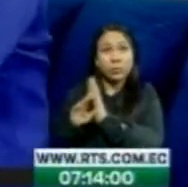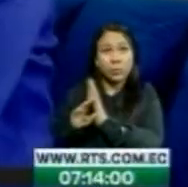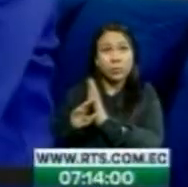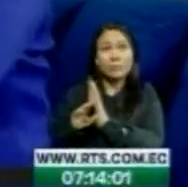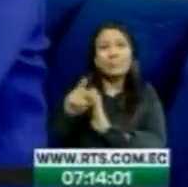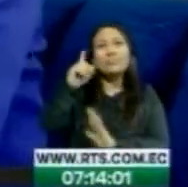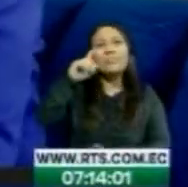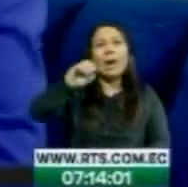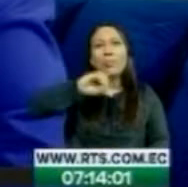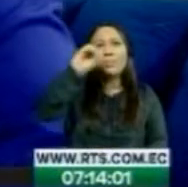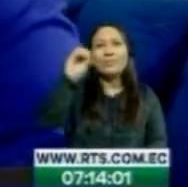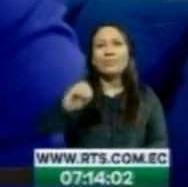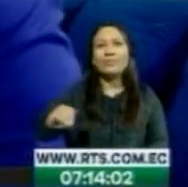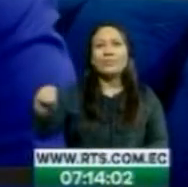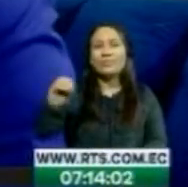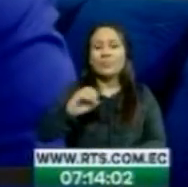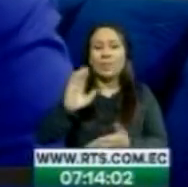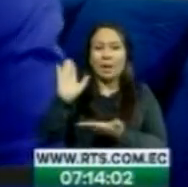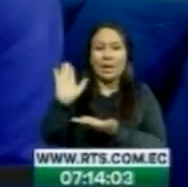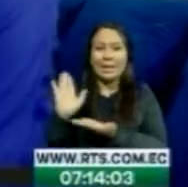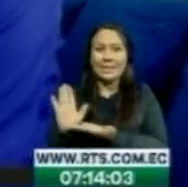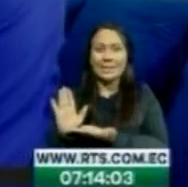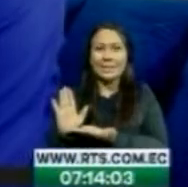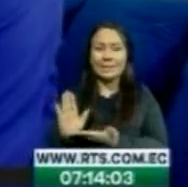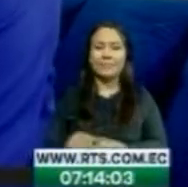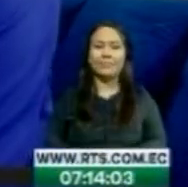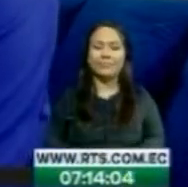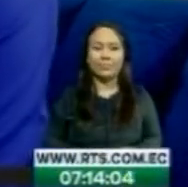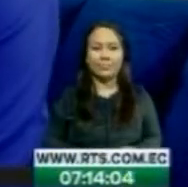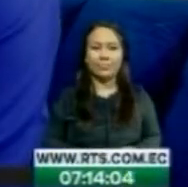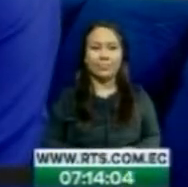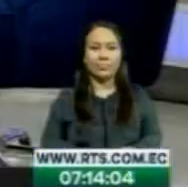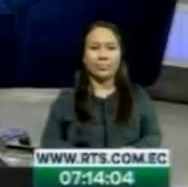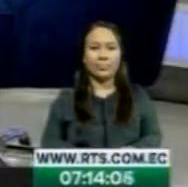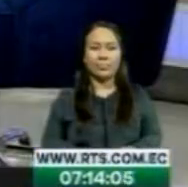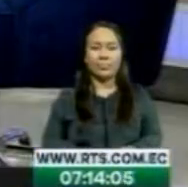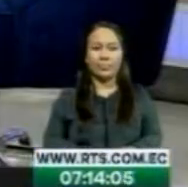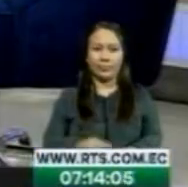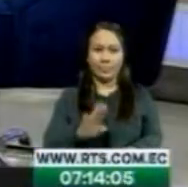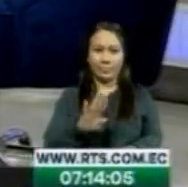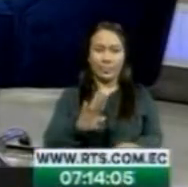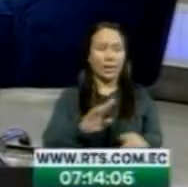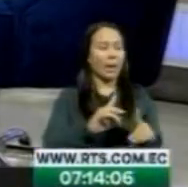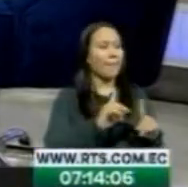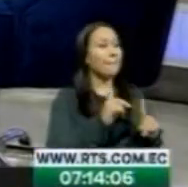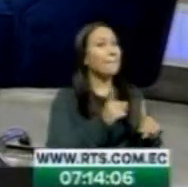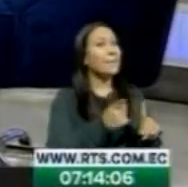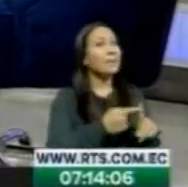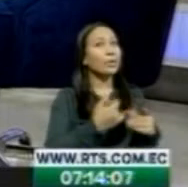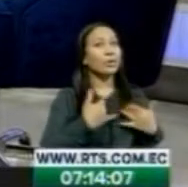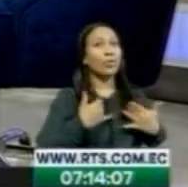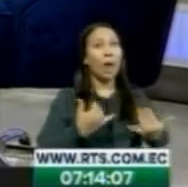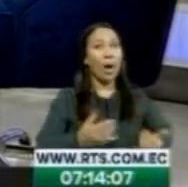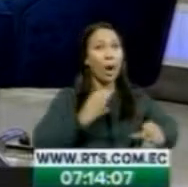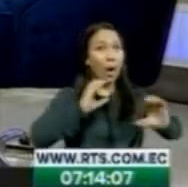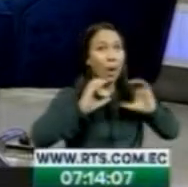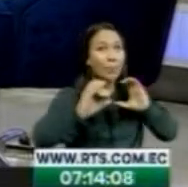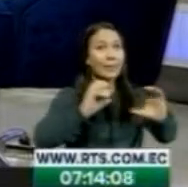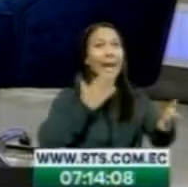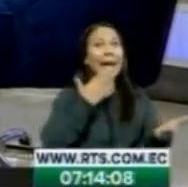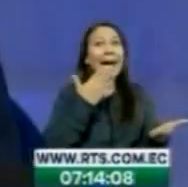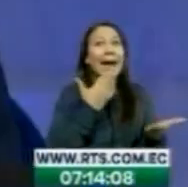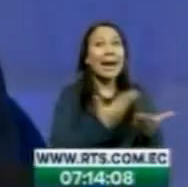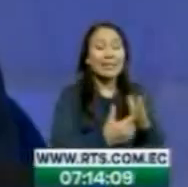en el caso específico del Instituto Ecuatoriano de Seguridad Social? Bueno, en primera instancia lo que quisiera comunicar es que gracias